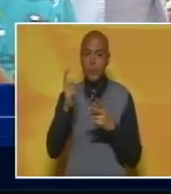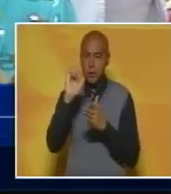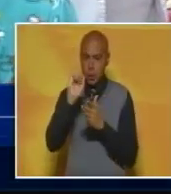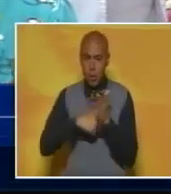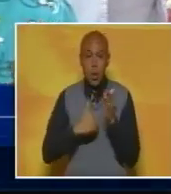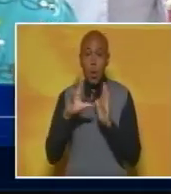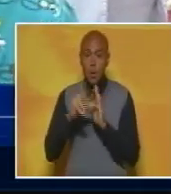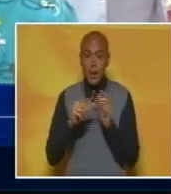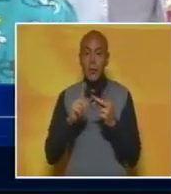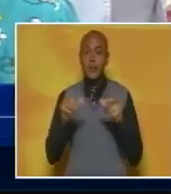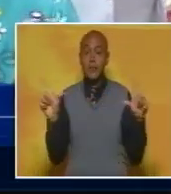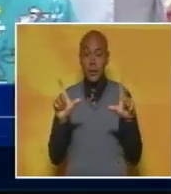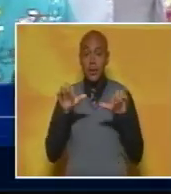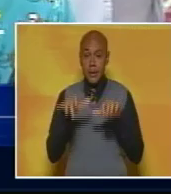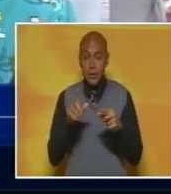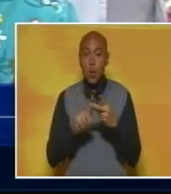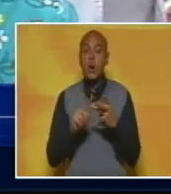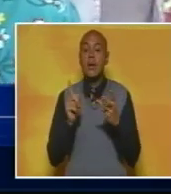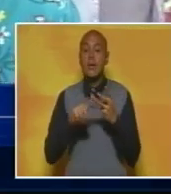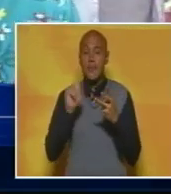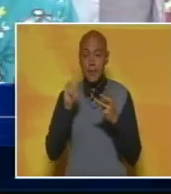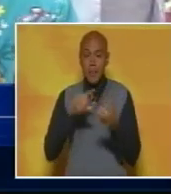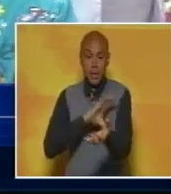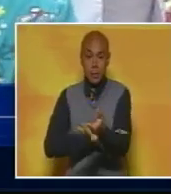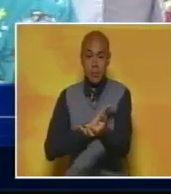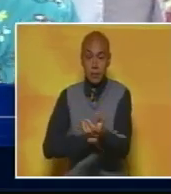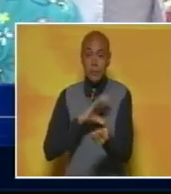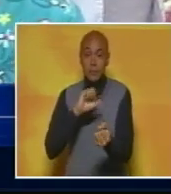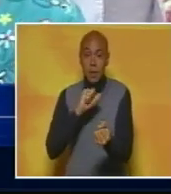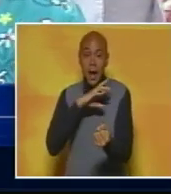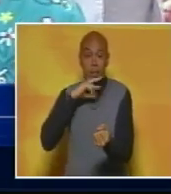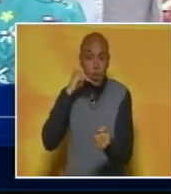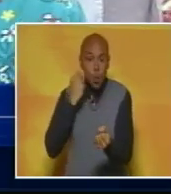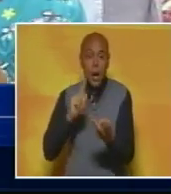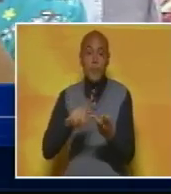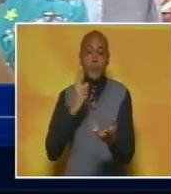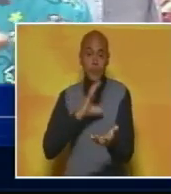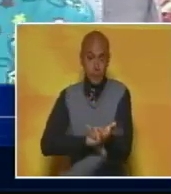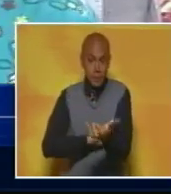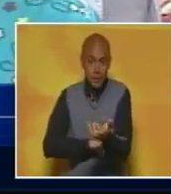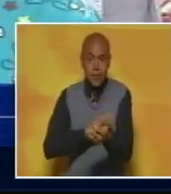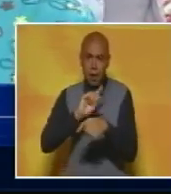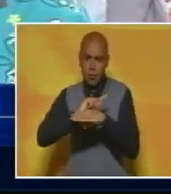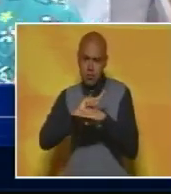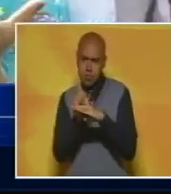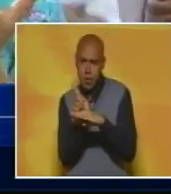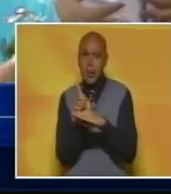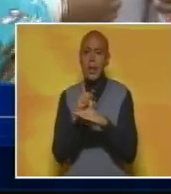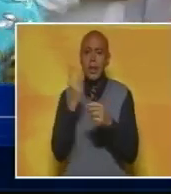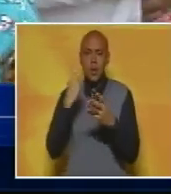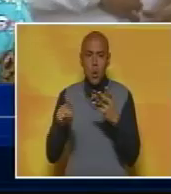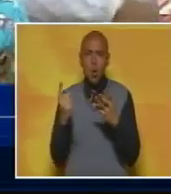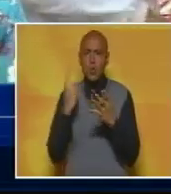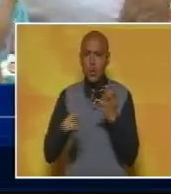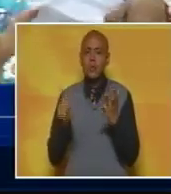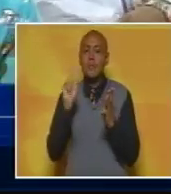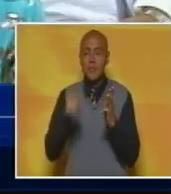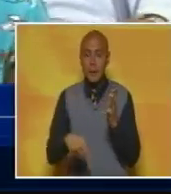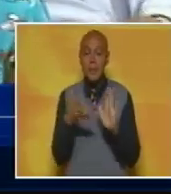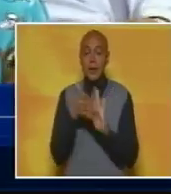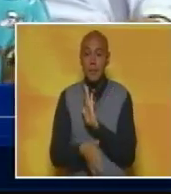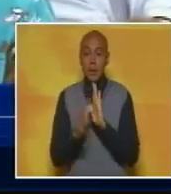computadora, televisor, glucómetro, tensiómetros, termómetro, nebulizador,